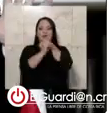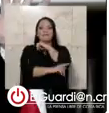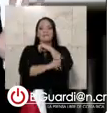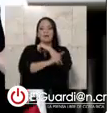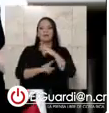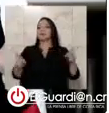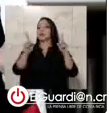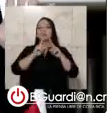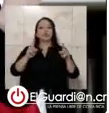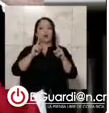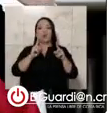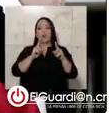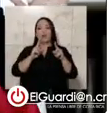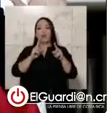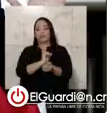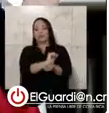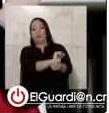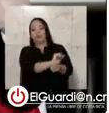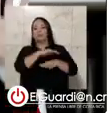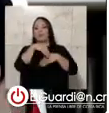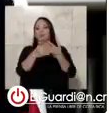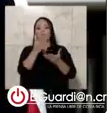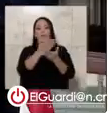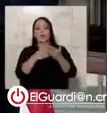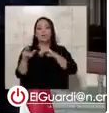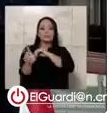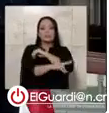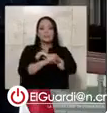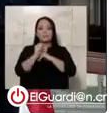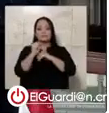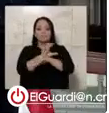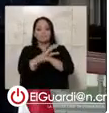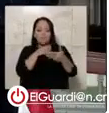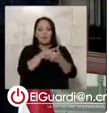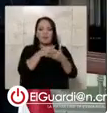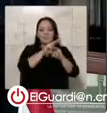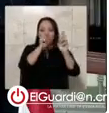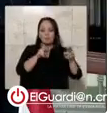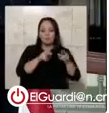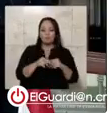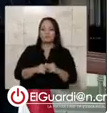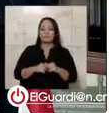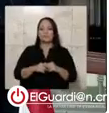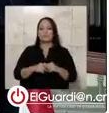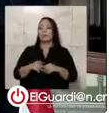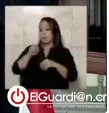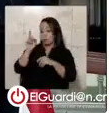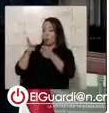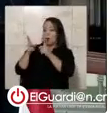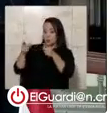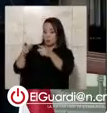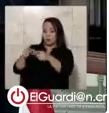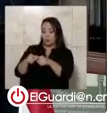ser sujeto a un secuestro cibernético. ¿Cuáles son las consecuencias de eso? ¿Ya arreglaron lo que le